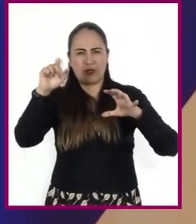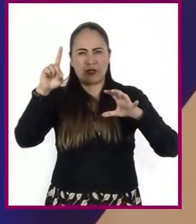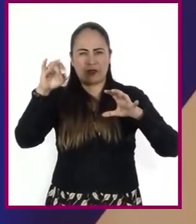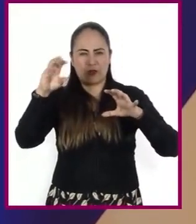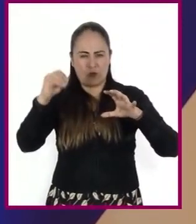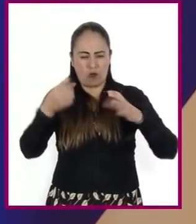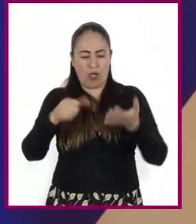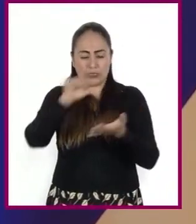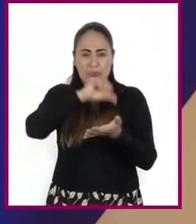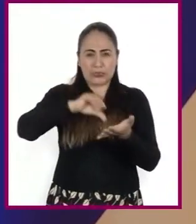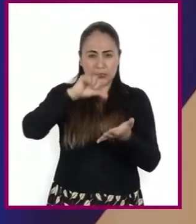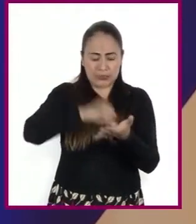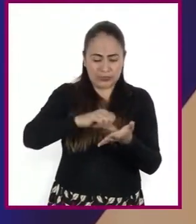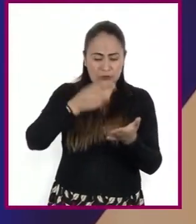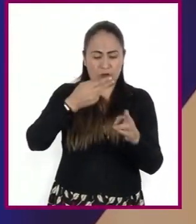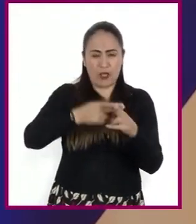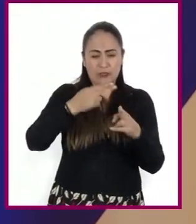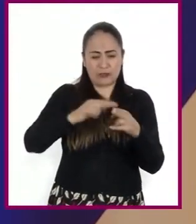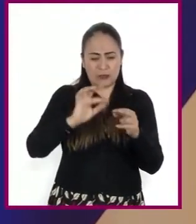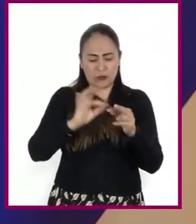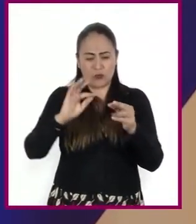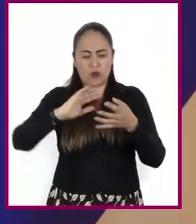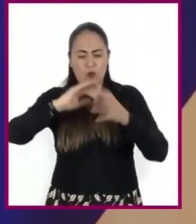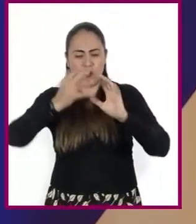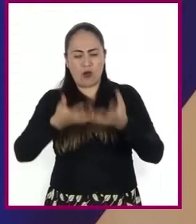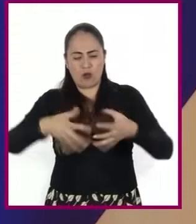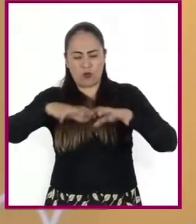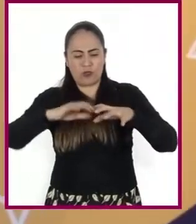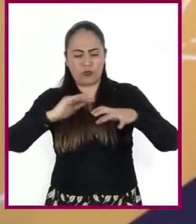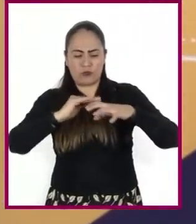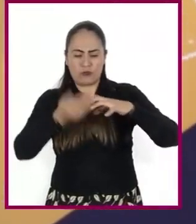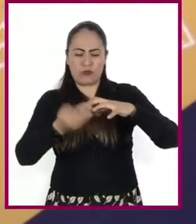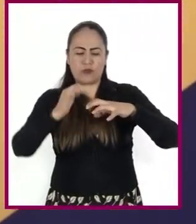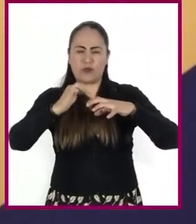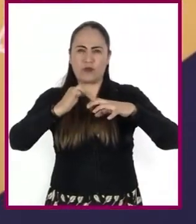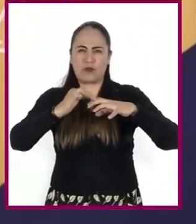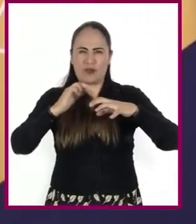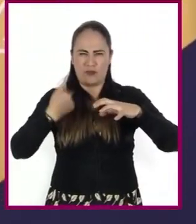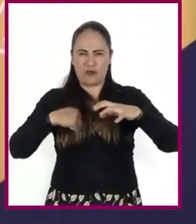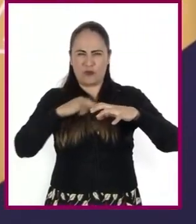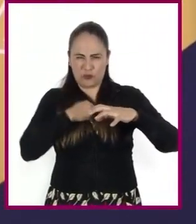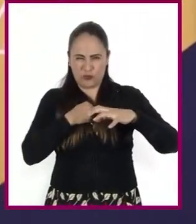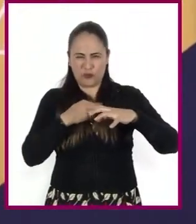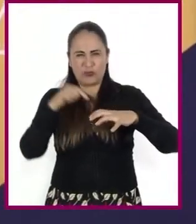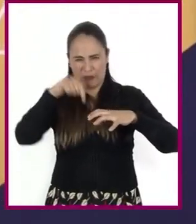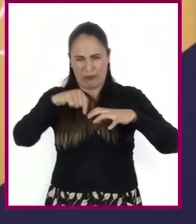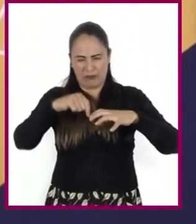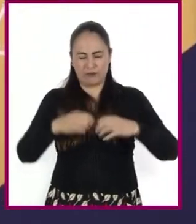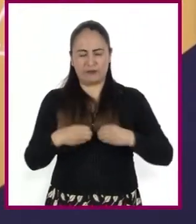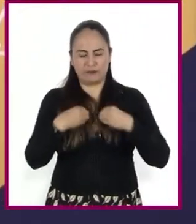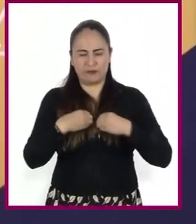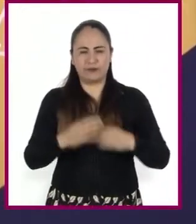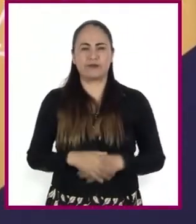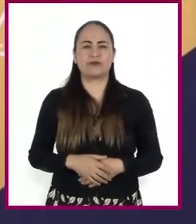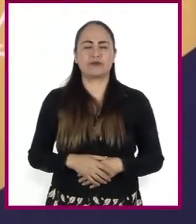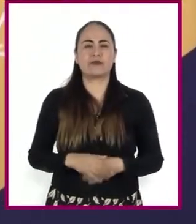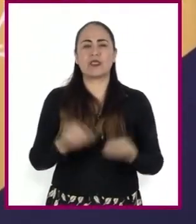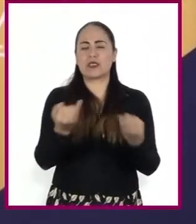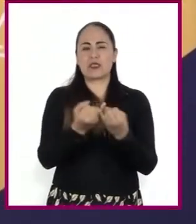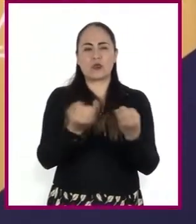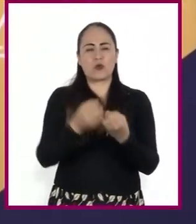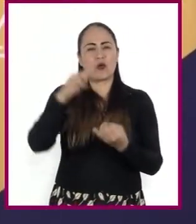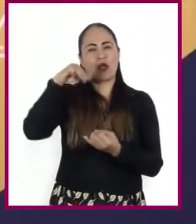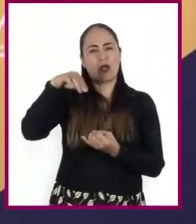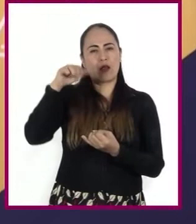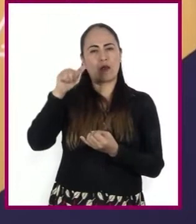la corteza de esta, que es en donde estamos nosotros. También se calculó su masa y aplicando